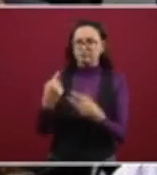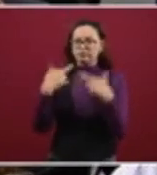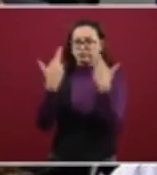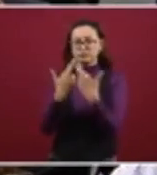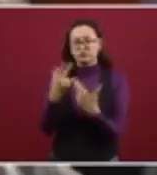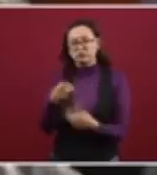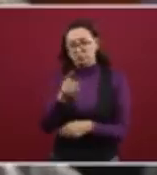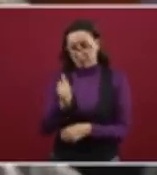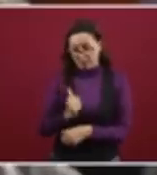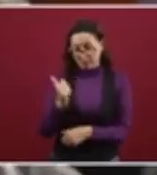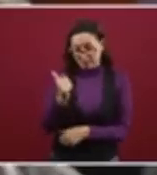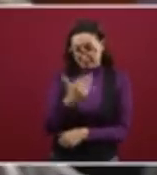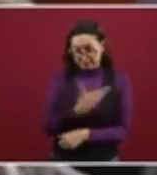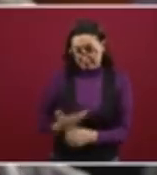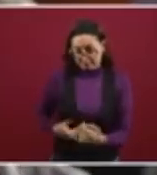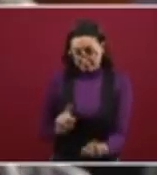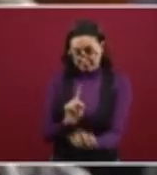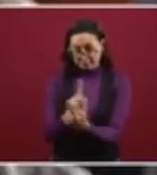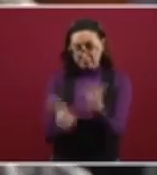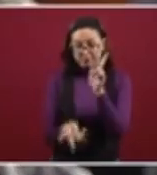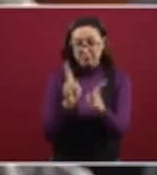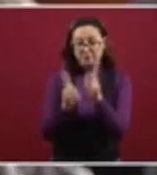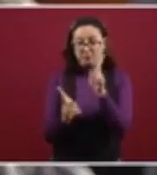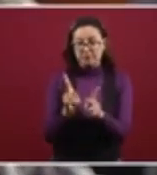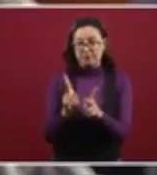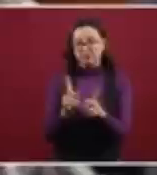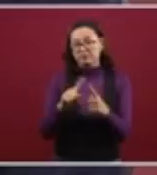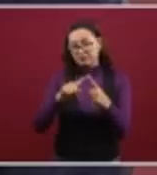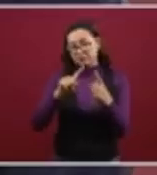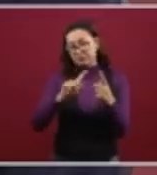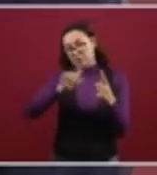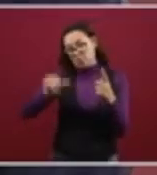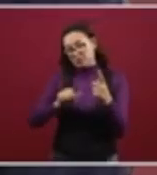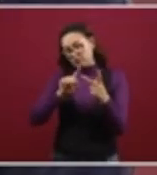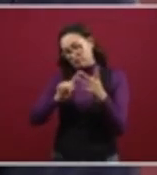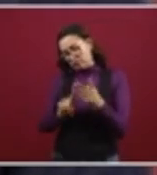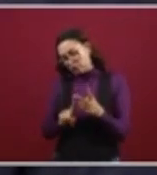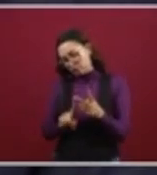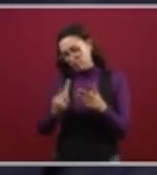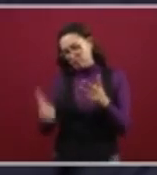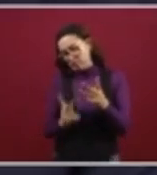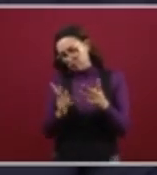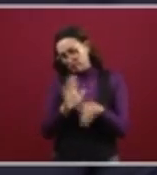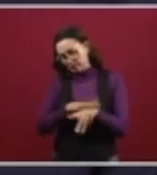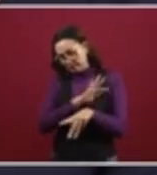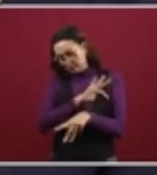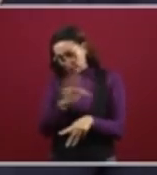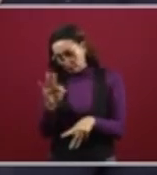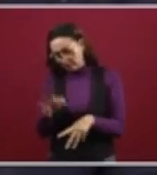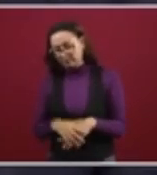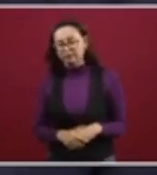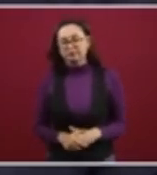me pudiera permitirle preguntar dos preguntas más. Sí, mire, yo ya